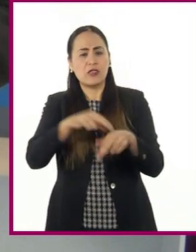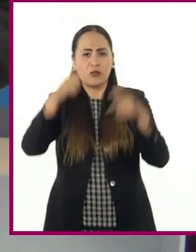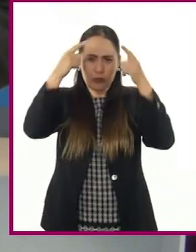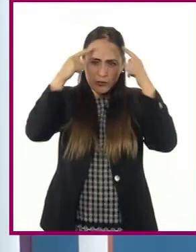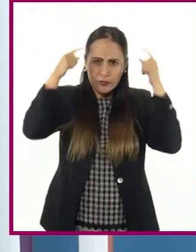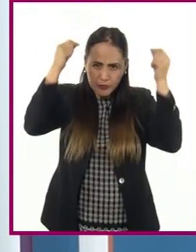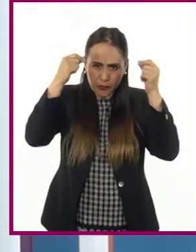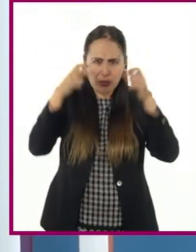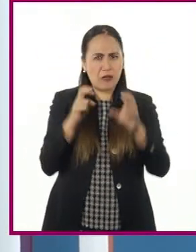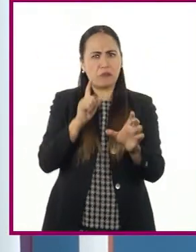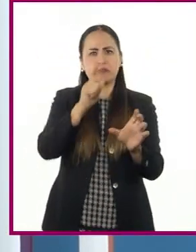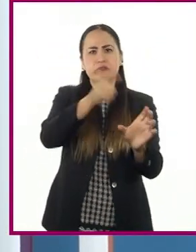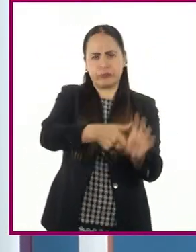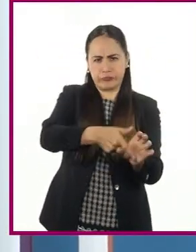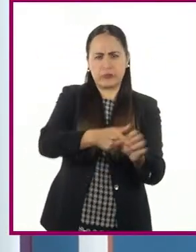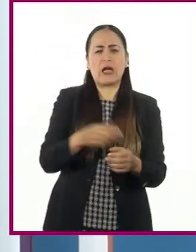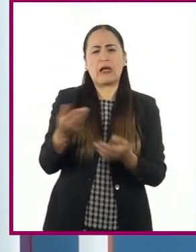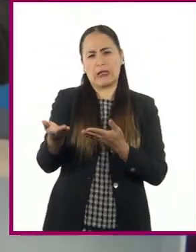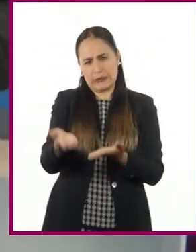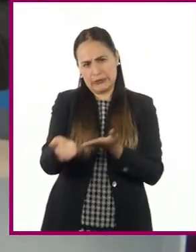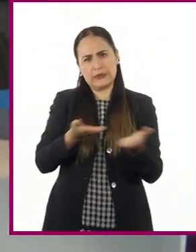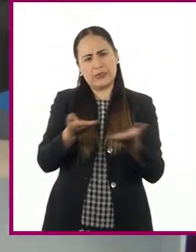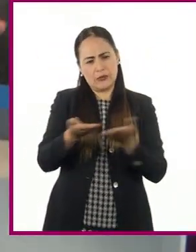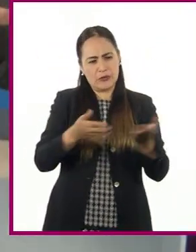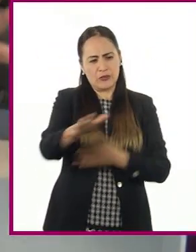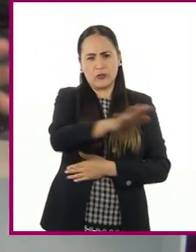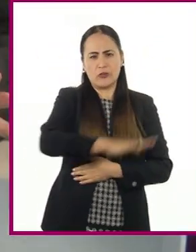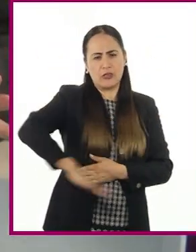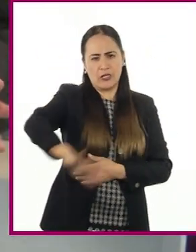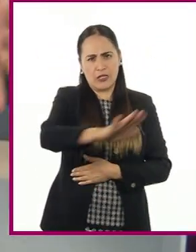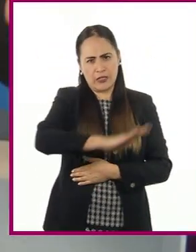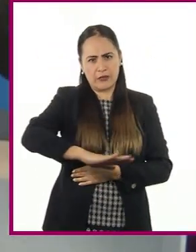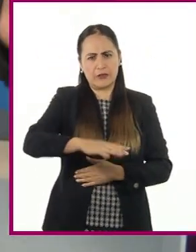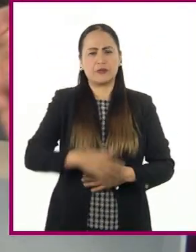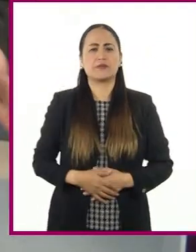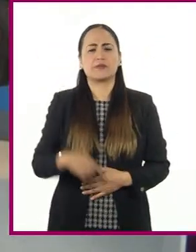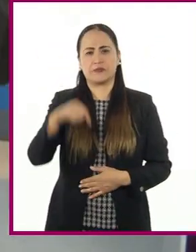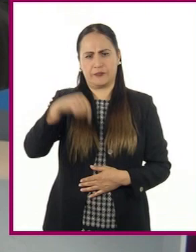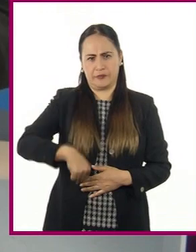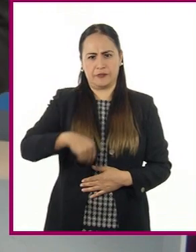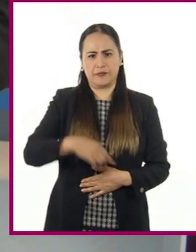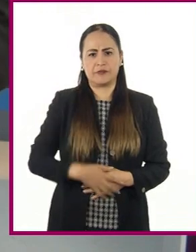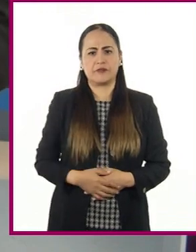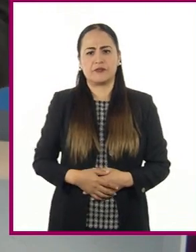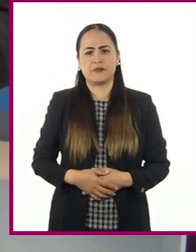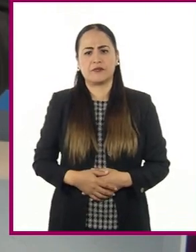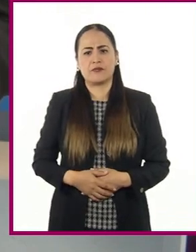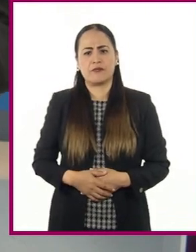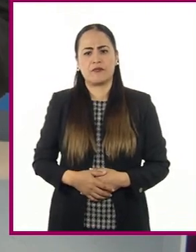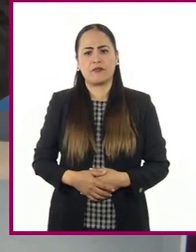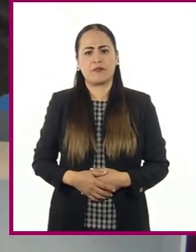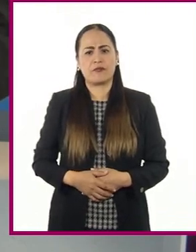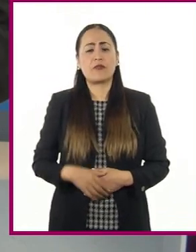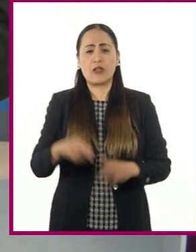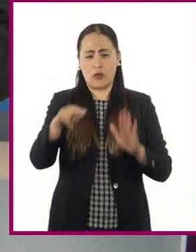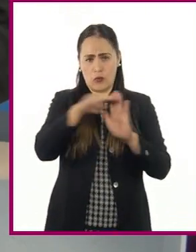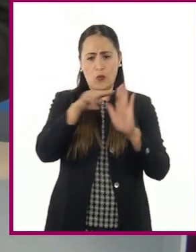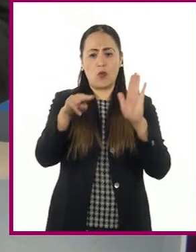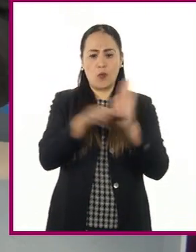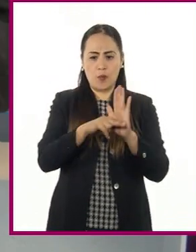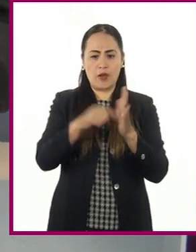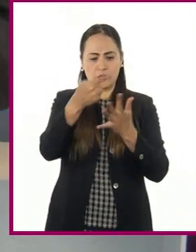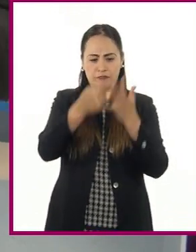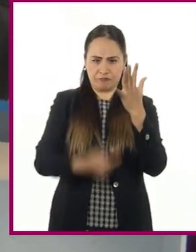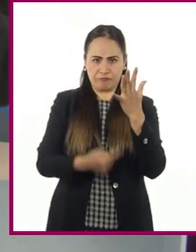enfermeras prestan sus servicios a las mexicanas y mexicanos con base a los principios normativos